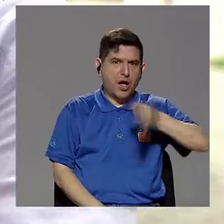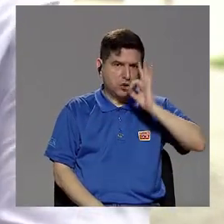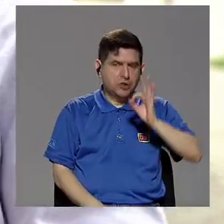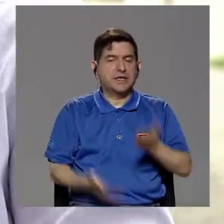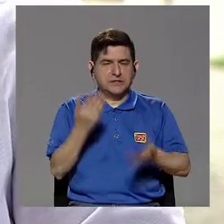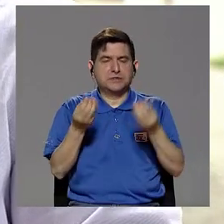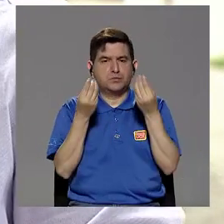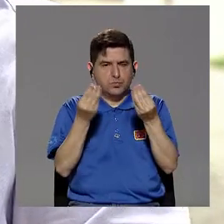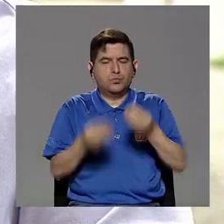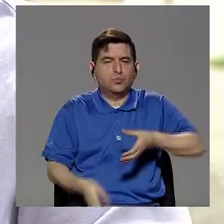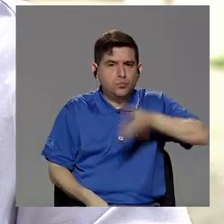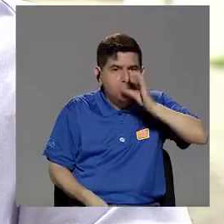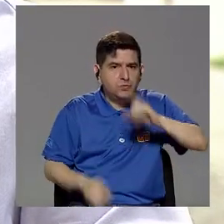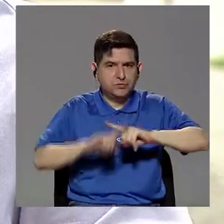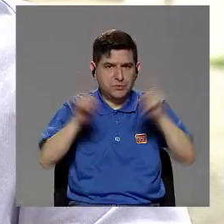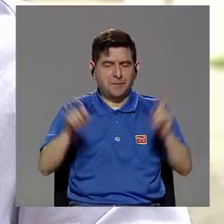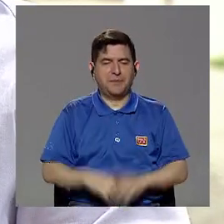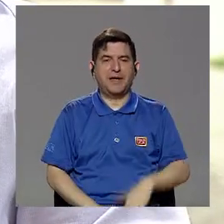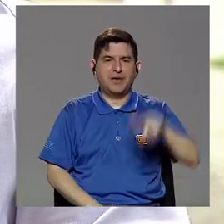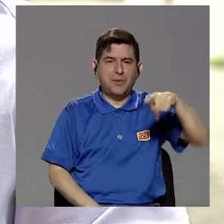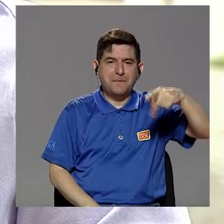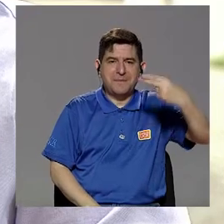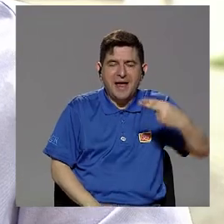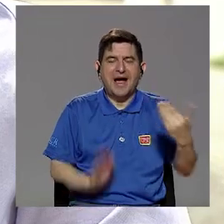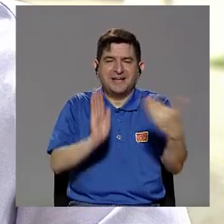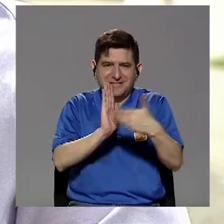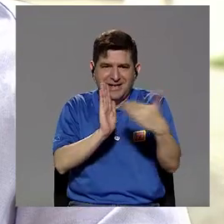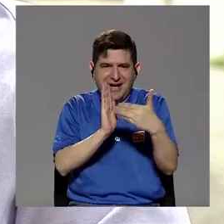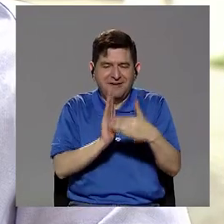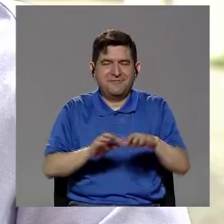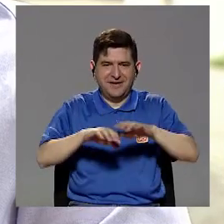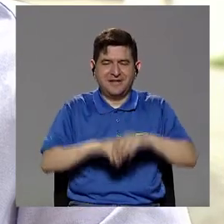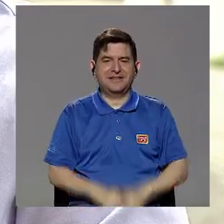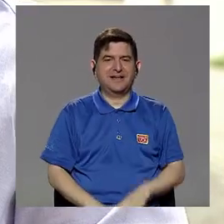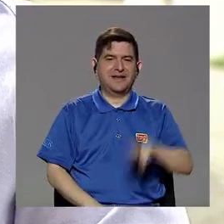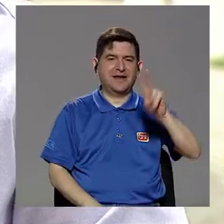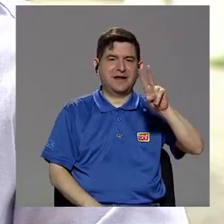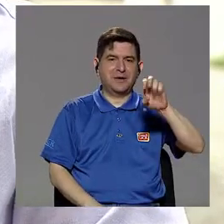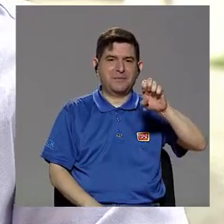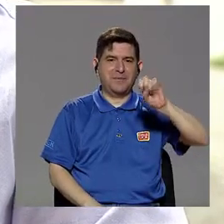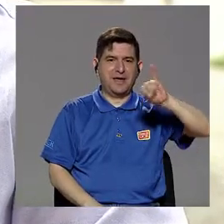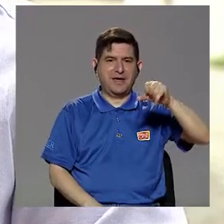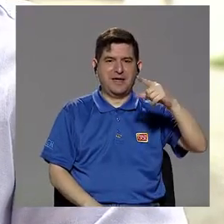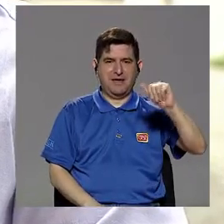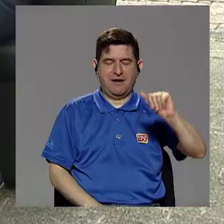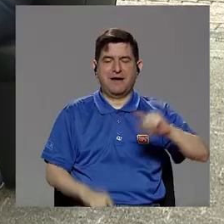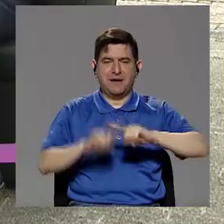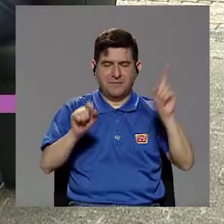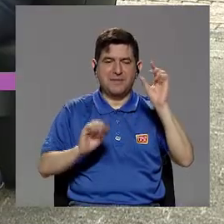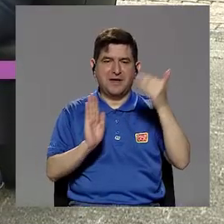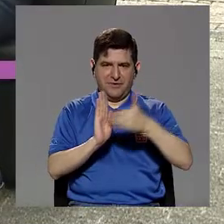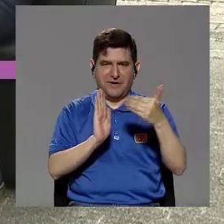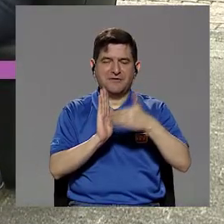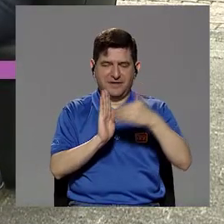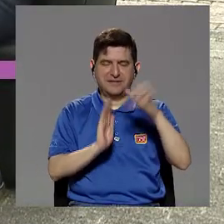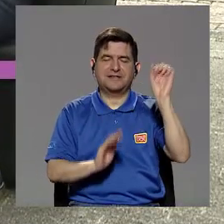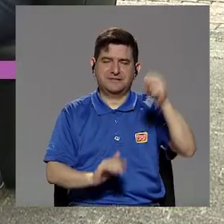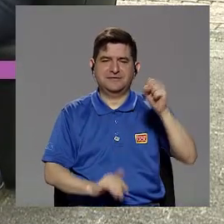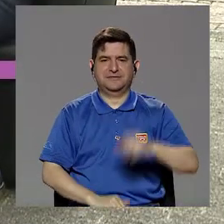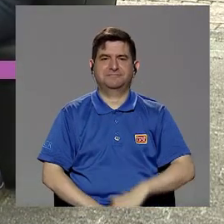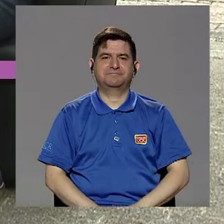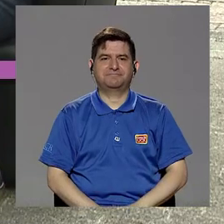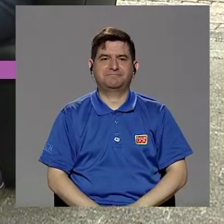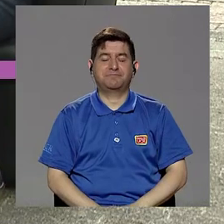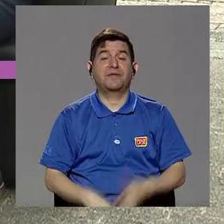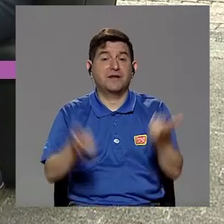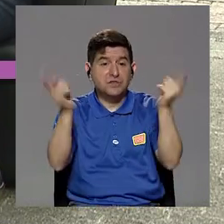tazas grandes, ¿verdad? Es mucho líquido, ¿verdad? Pero el pH le va a irritar un poquitito la vejiga y no necesariamente es algo malo, pero sí le va a contraer un poquitito más la